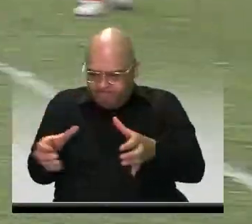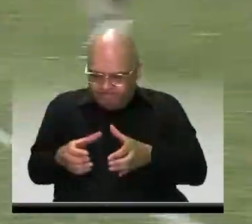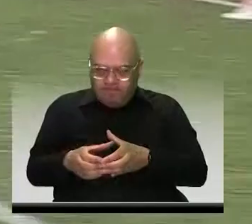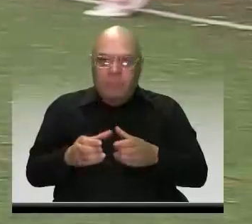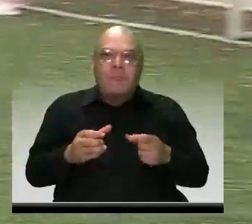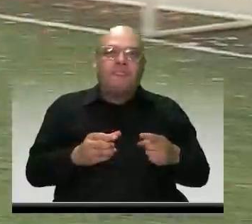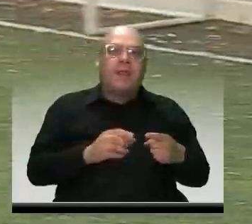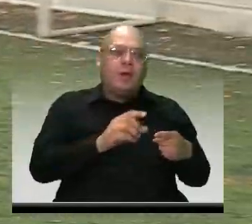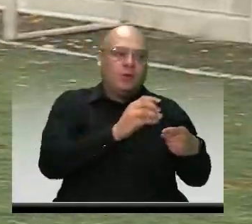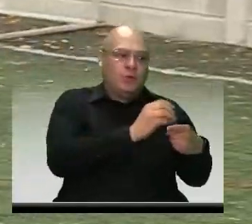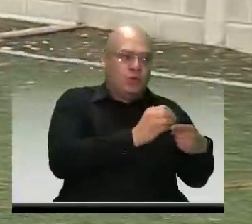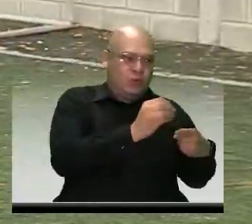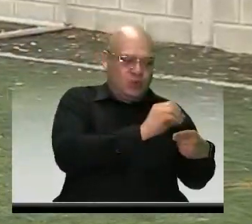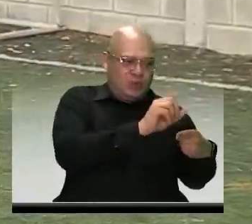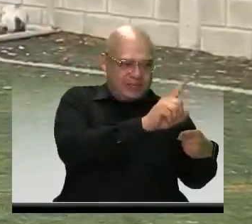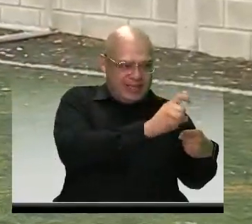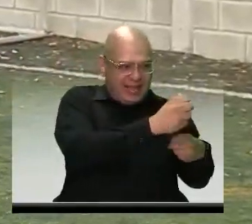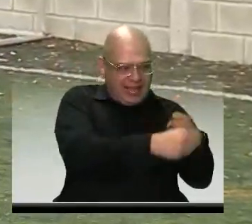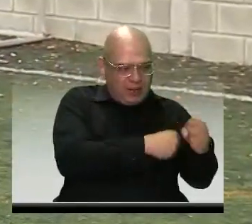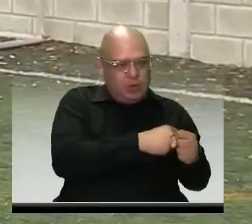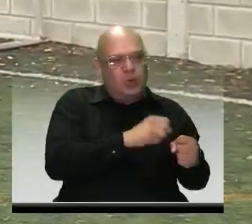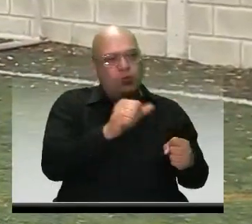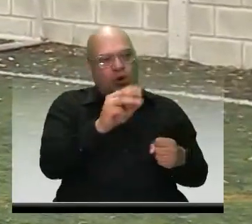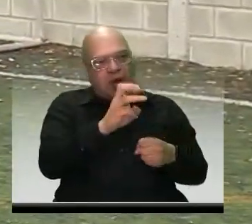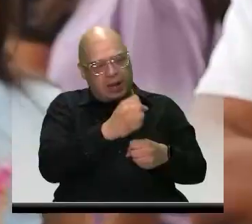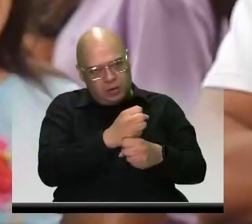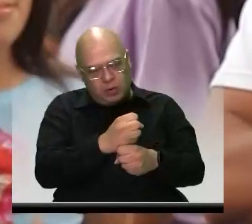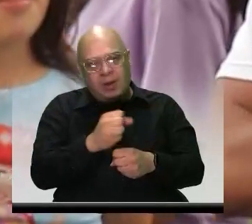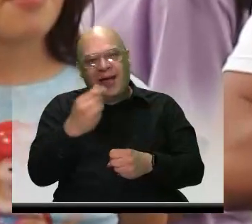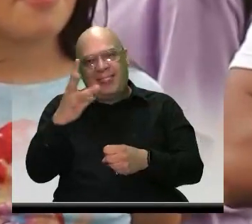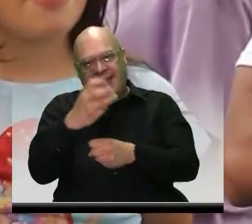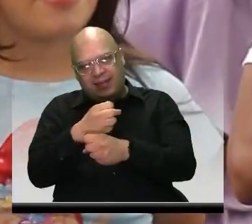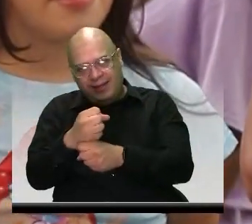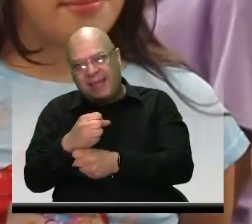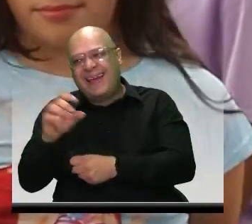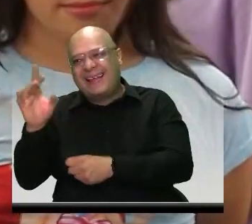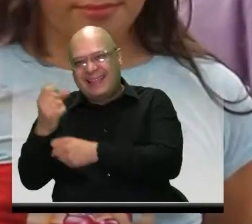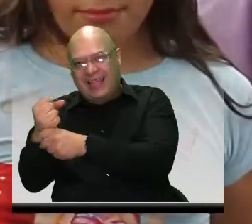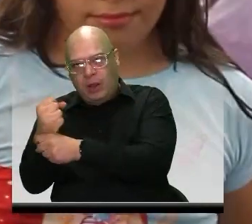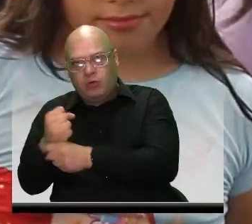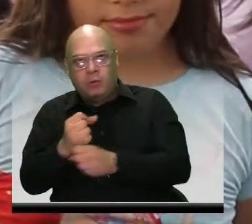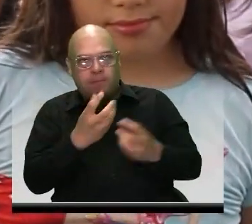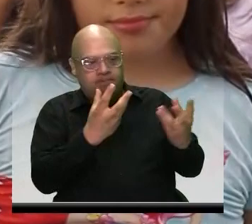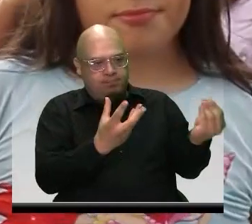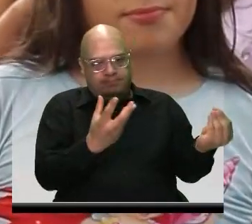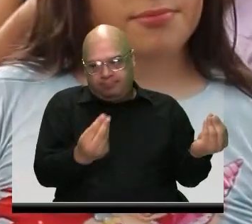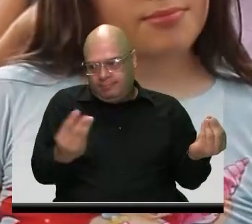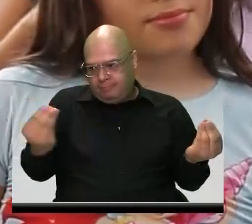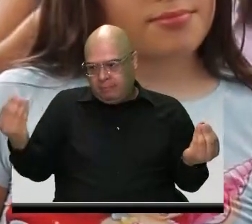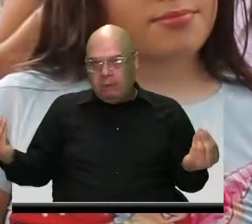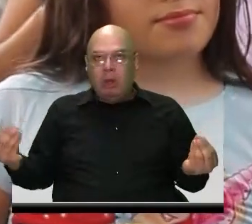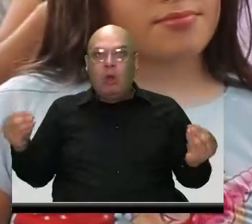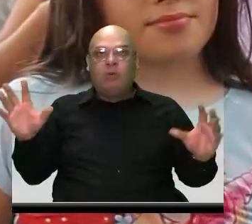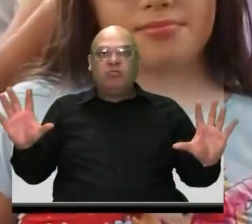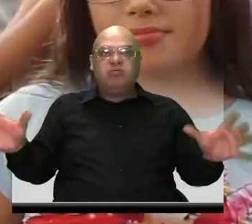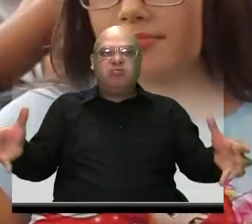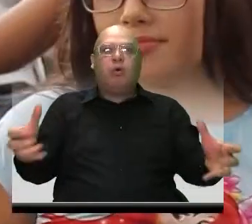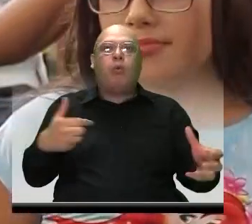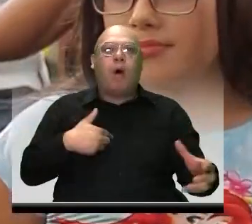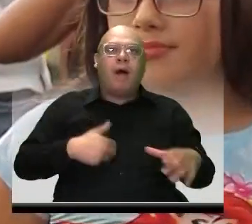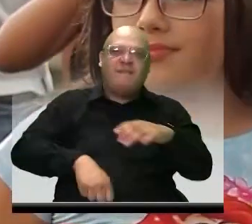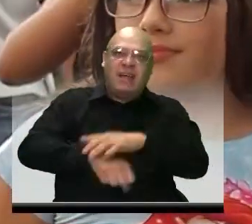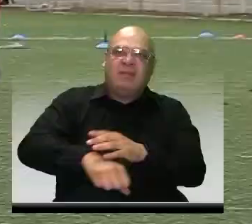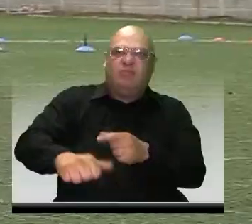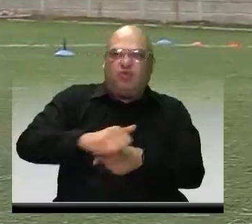sub-6, sub-8, sub-10, sub-13 y sub-15 para participar en un proceso que consta de sesiones de